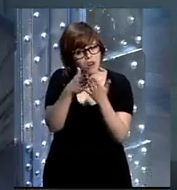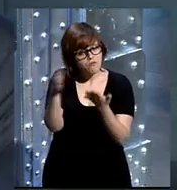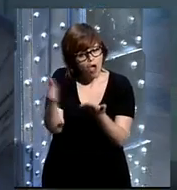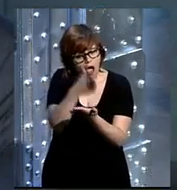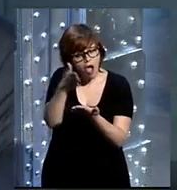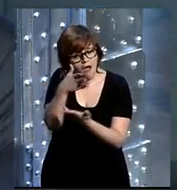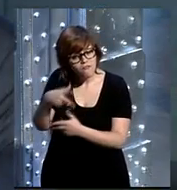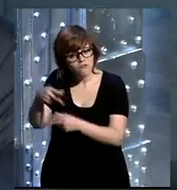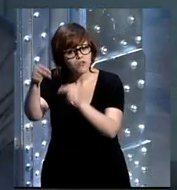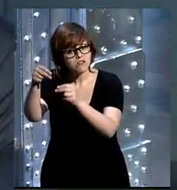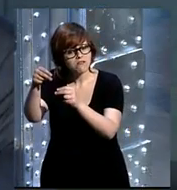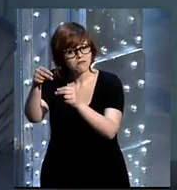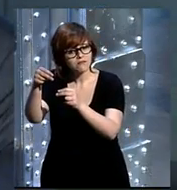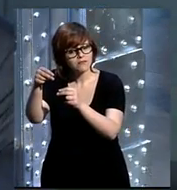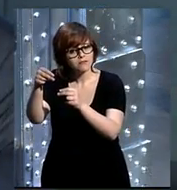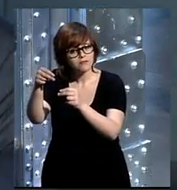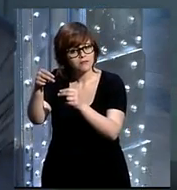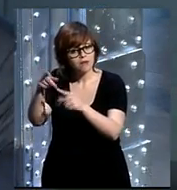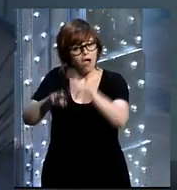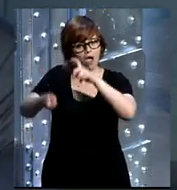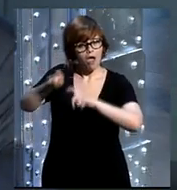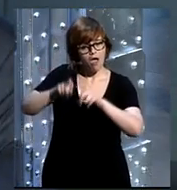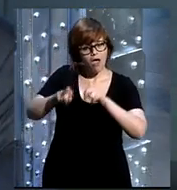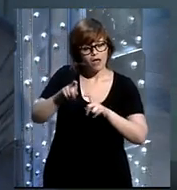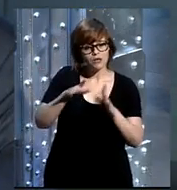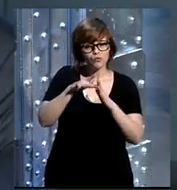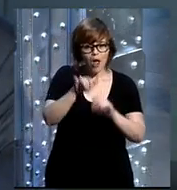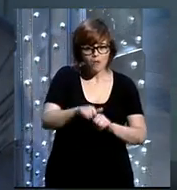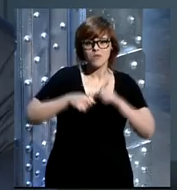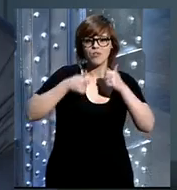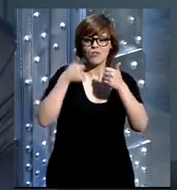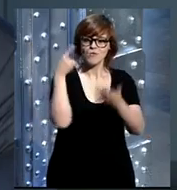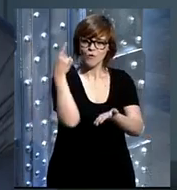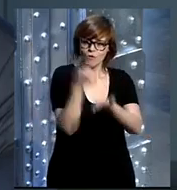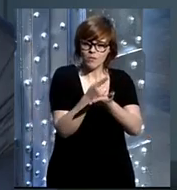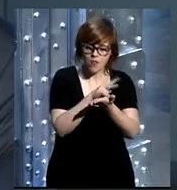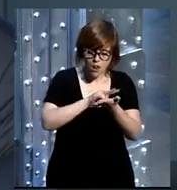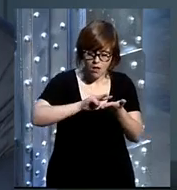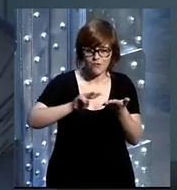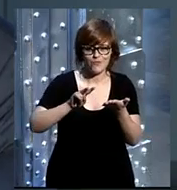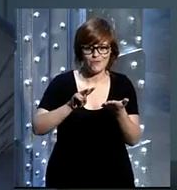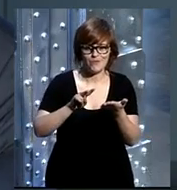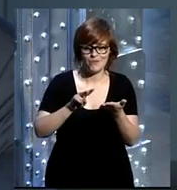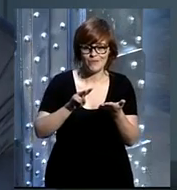el artículo de la introducción que ha hecho para el libro la vicepresidenta. Verán cómo lo